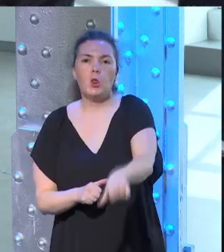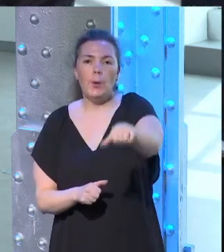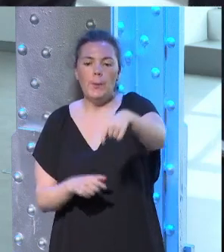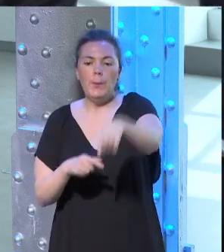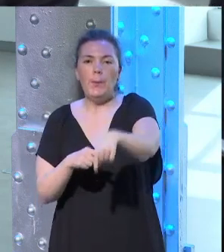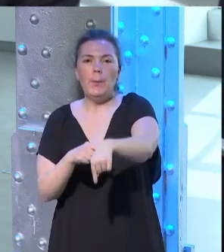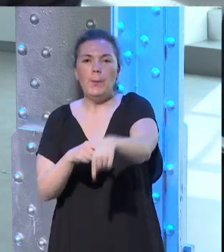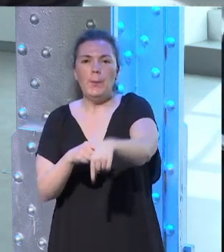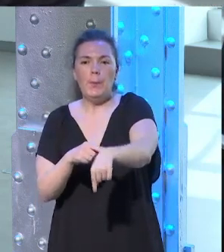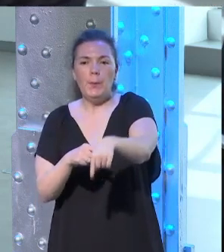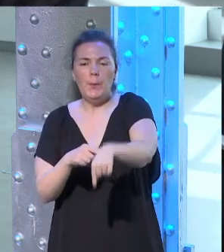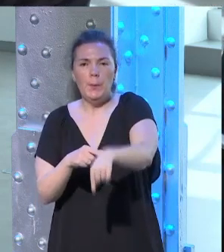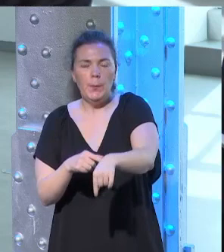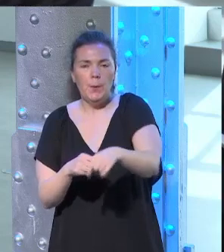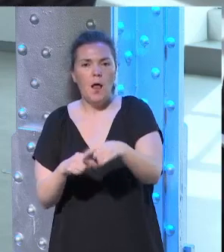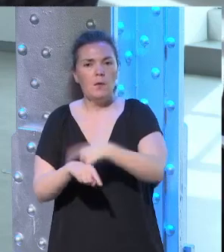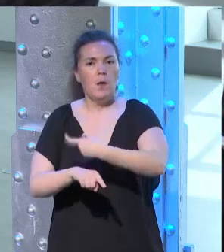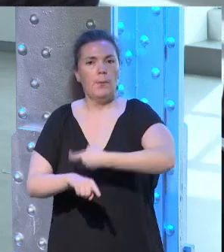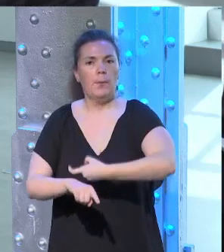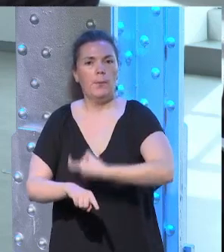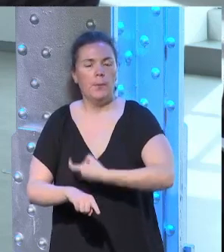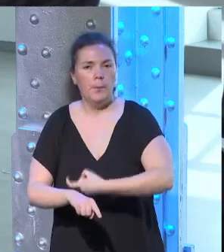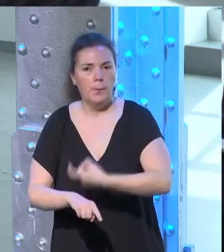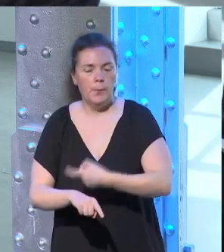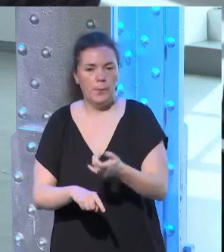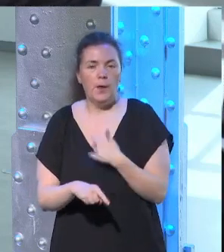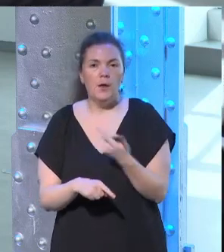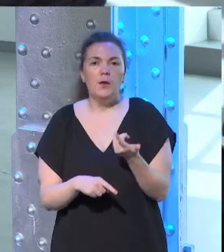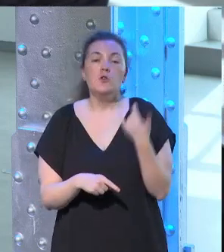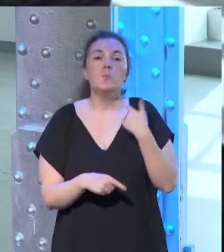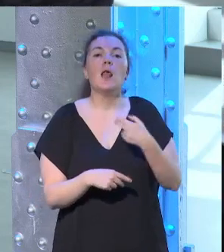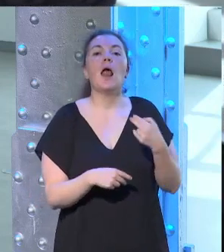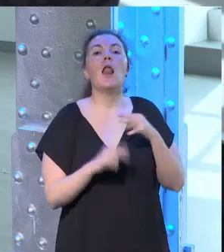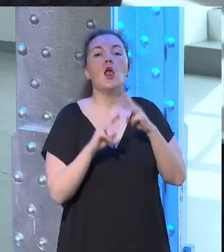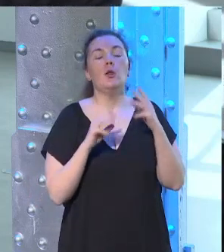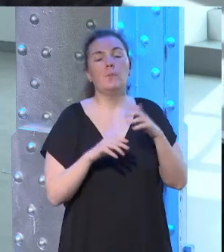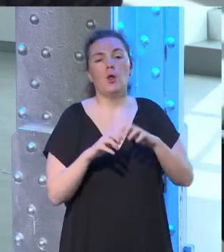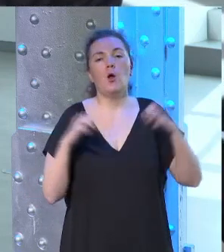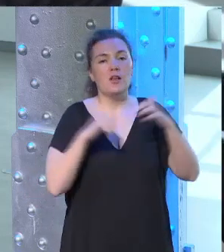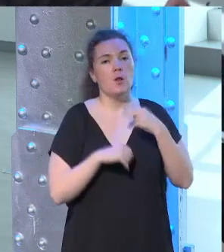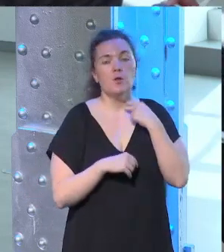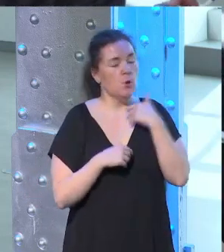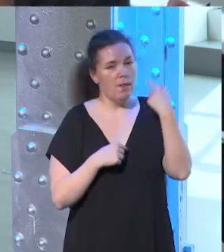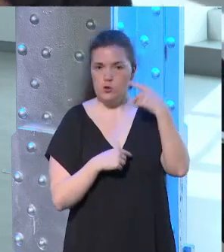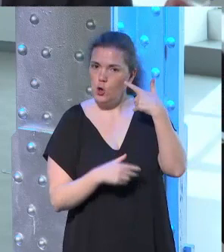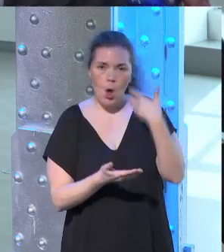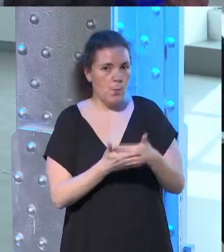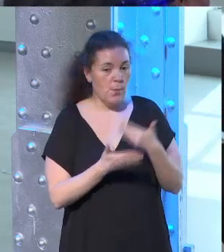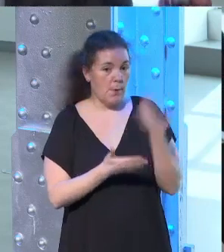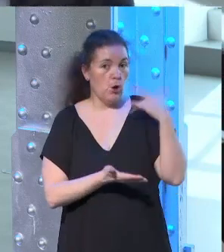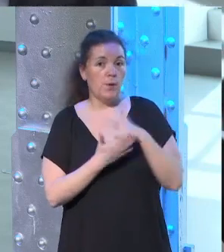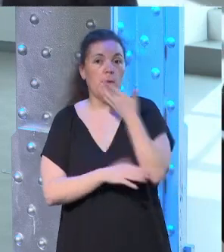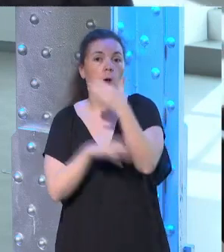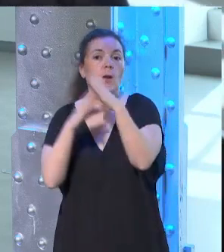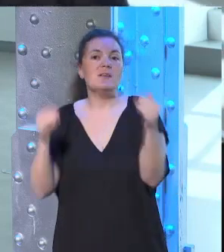una ducha allí que no se para nunca y uno está tirando allí. No lo he comprobado en el Congreso de los Diputados. El próximo día que vaya lo compruebo. Pero el otro día en la Universidad